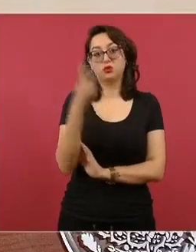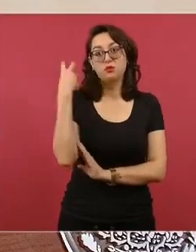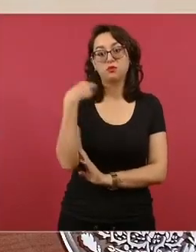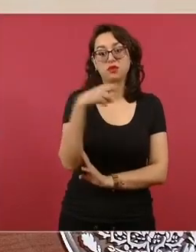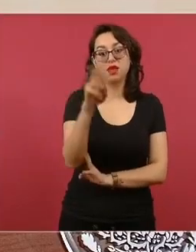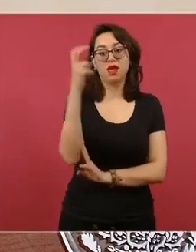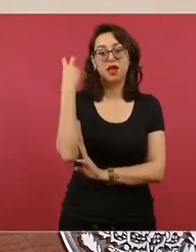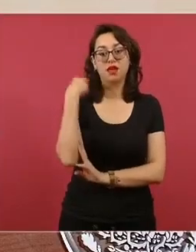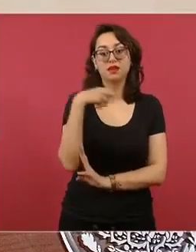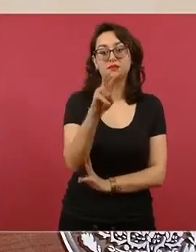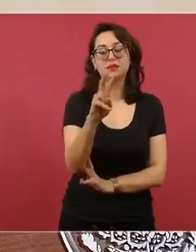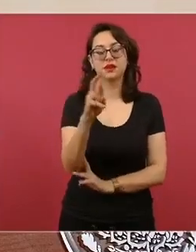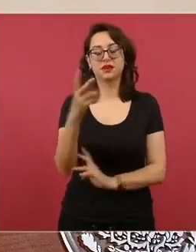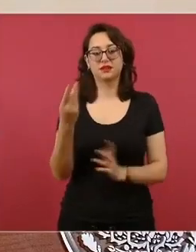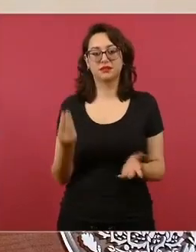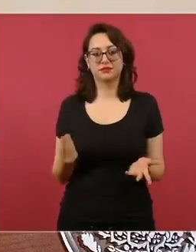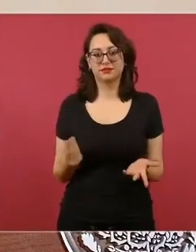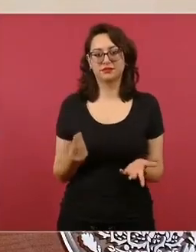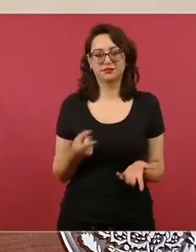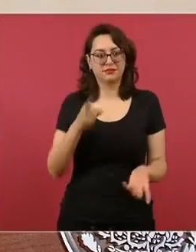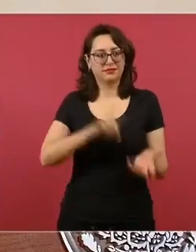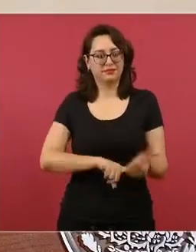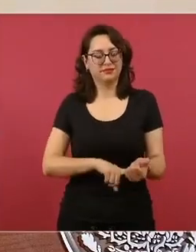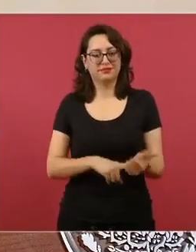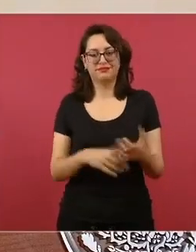y no solo ese político, otros.